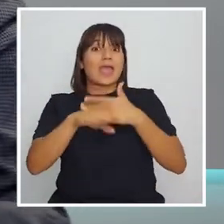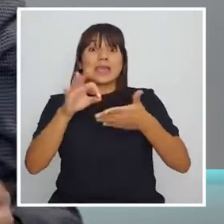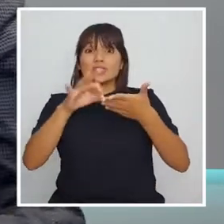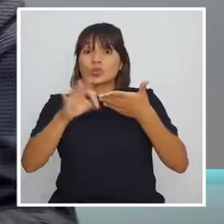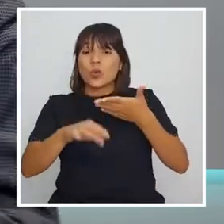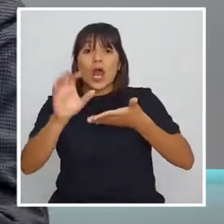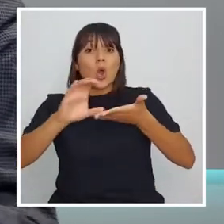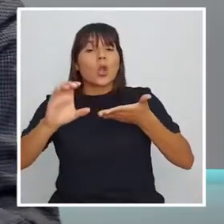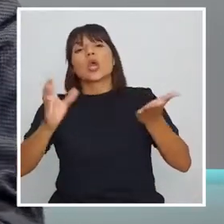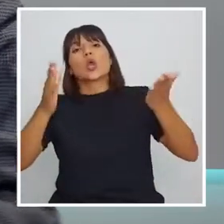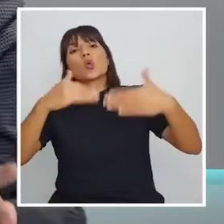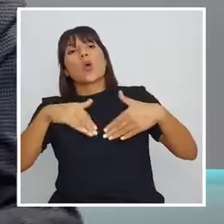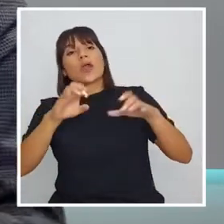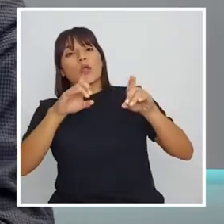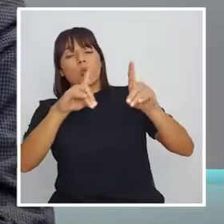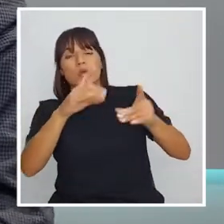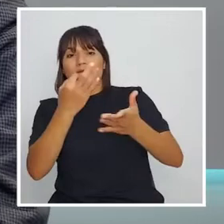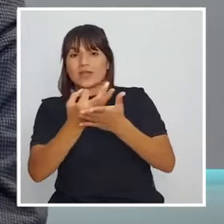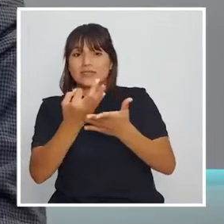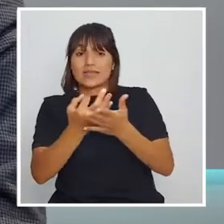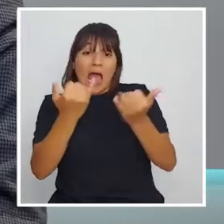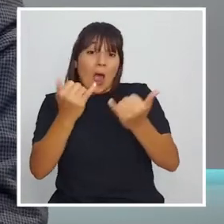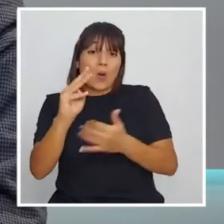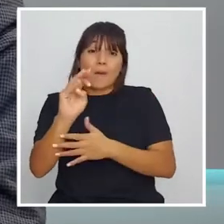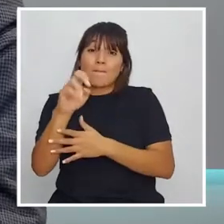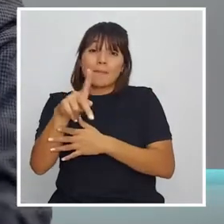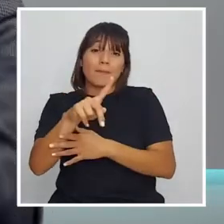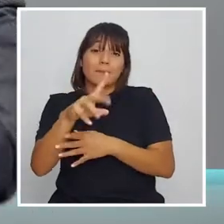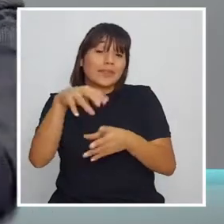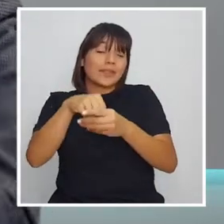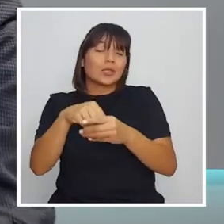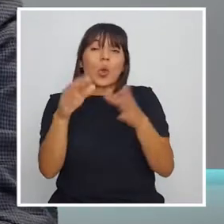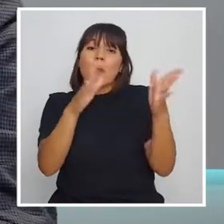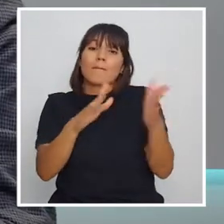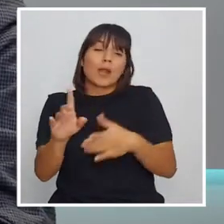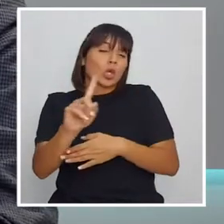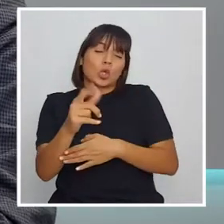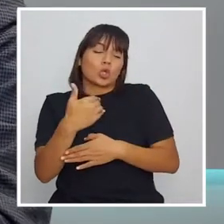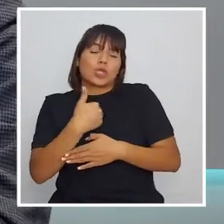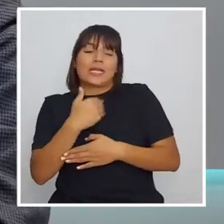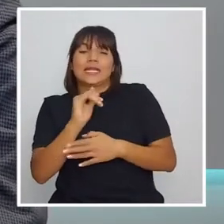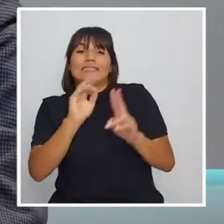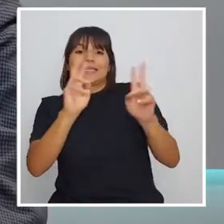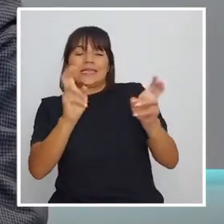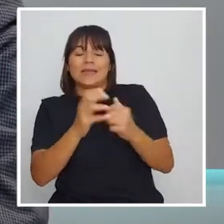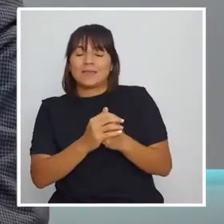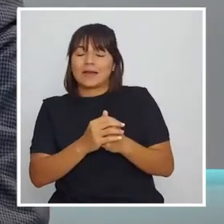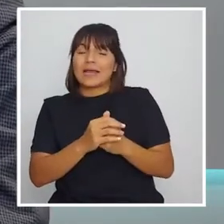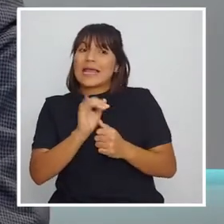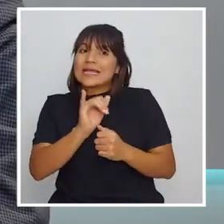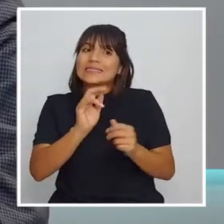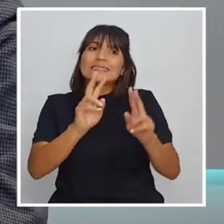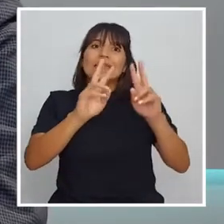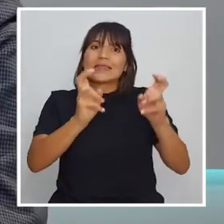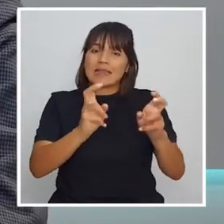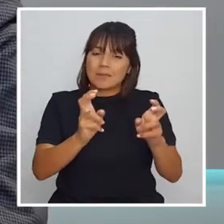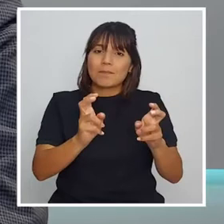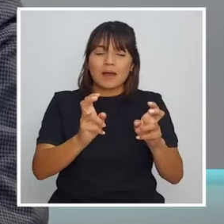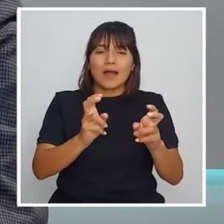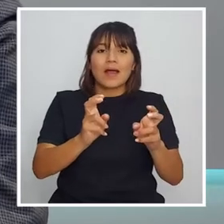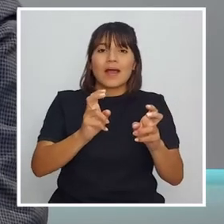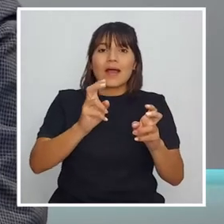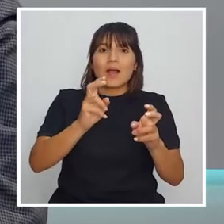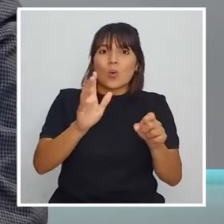del MEP, lamentablemente ese tema de manera integral no está entre los programas, y